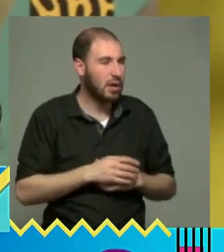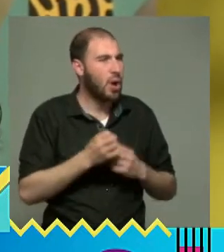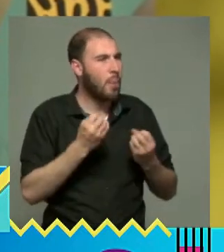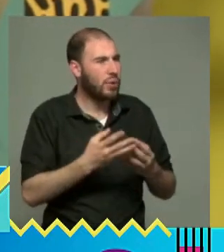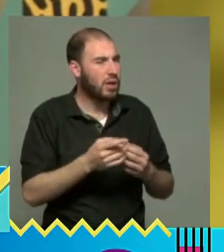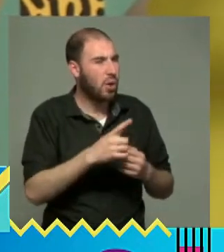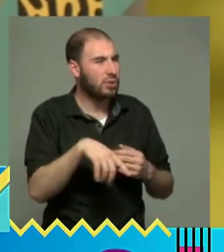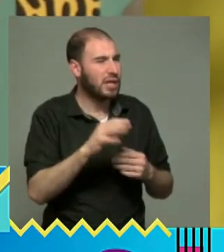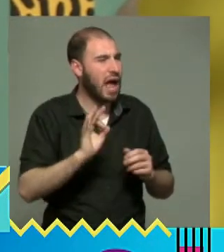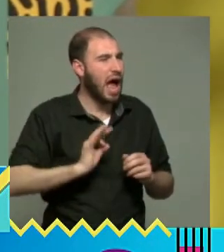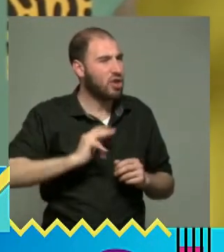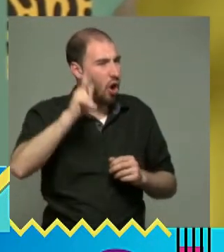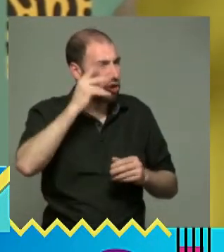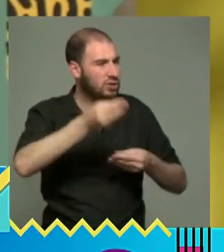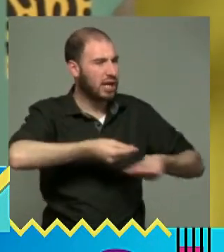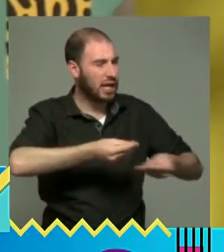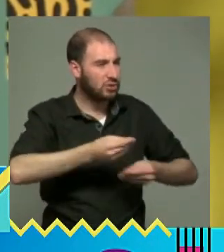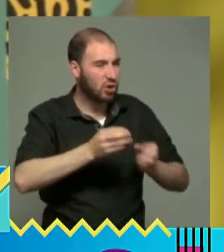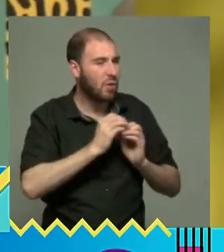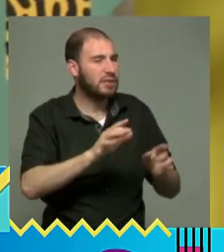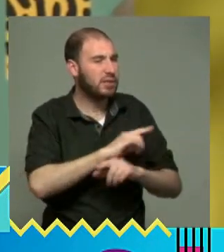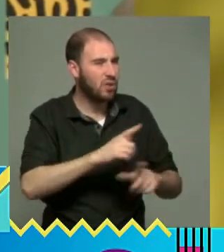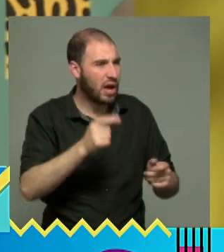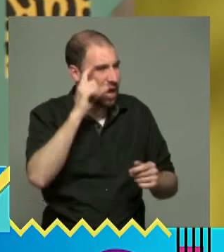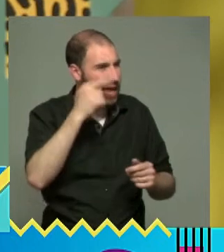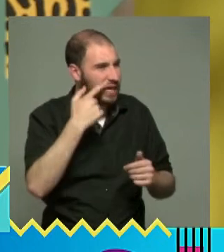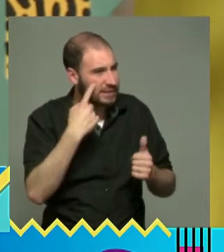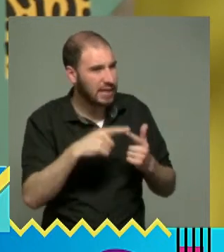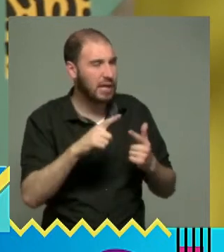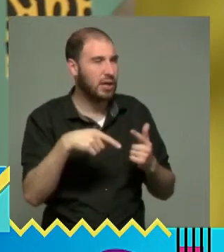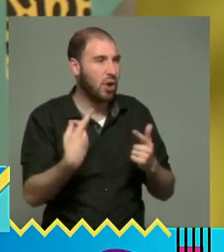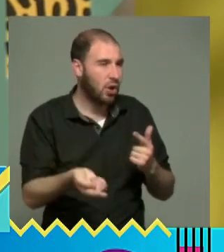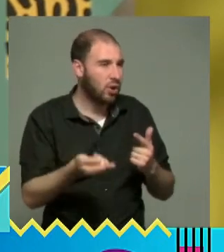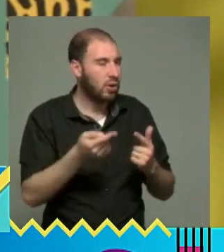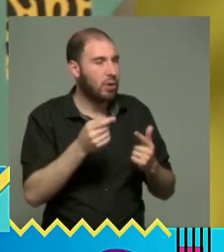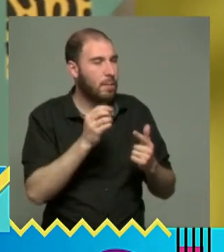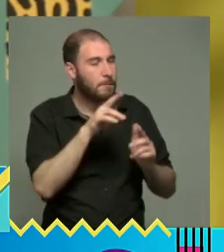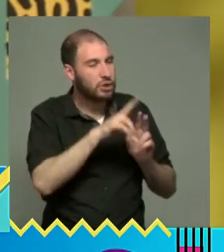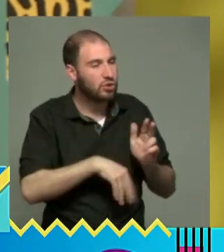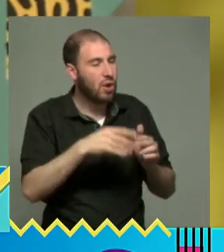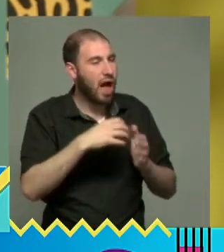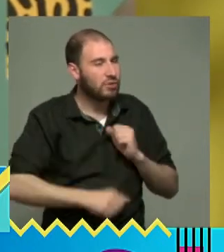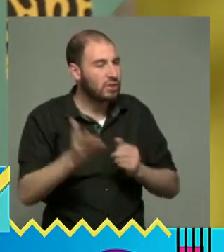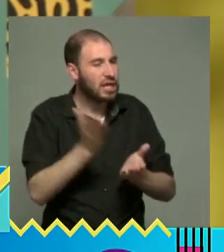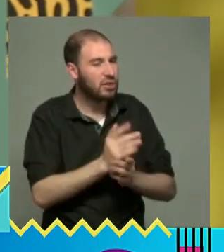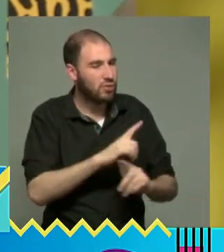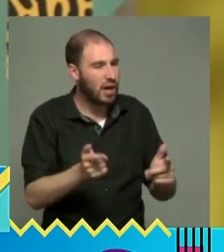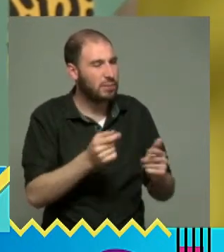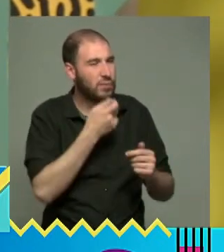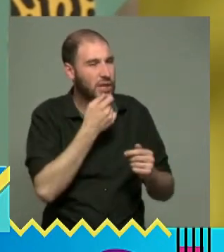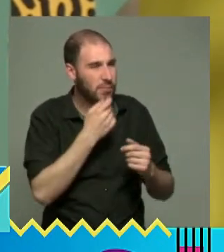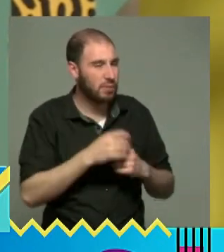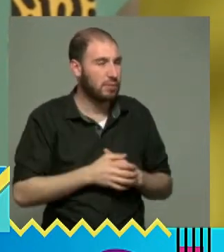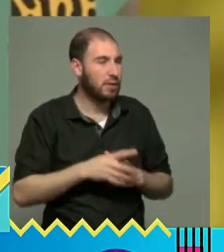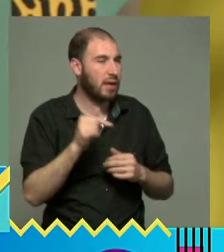estuvieron 8 años de gestión sin implementar la ESI? ¿Por qué no han implementado el protocolo de aborto no punible? Digo, en los casos en